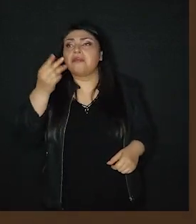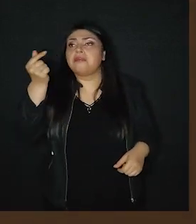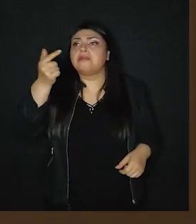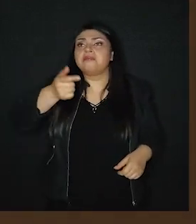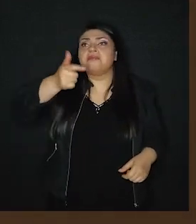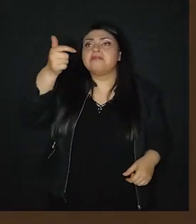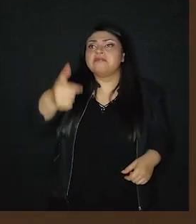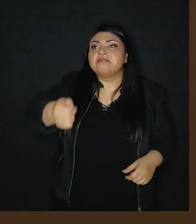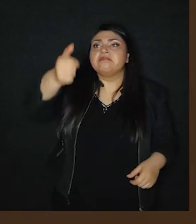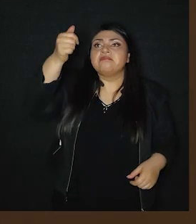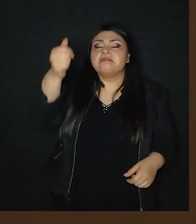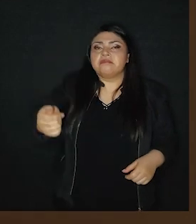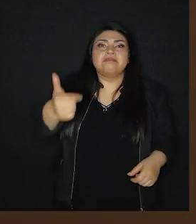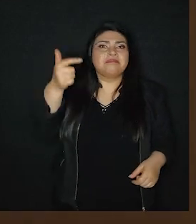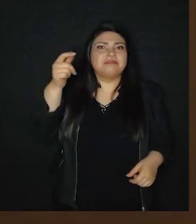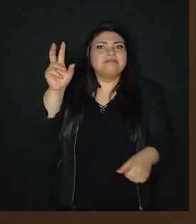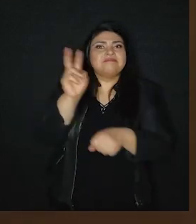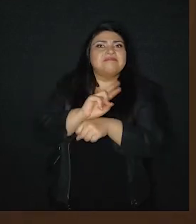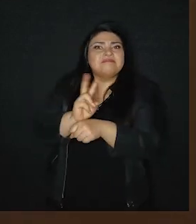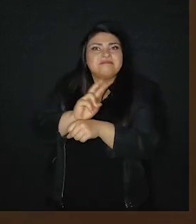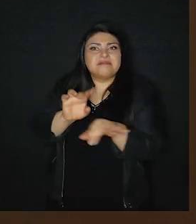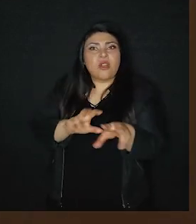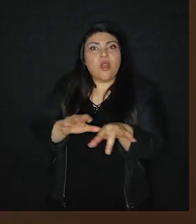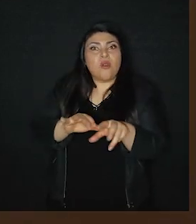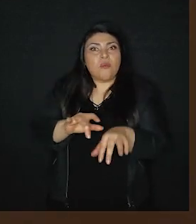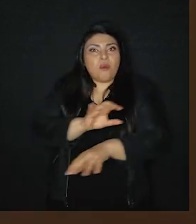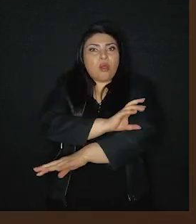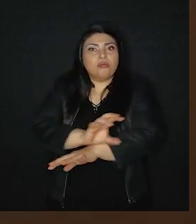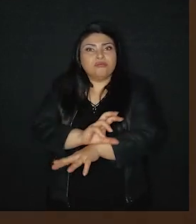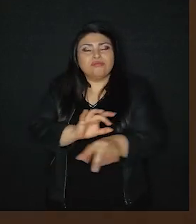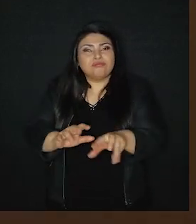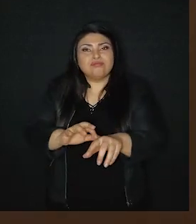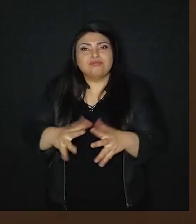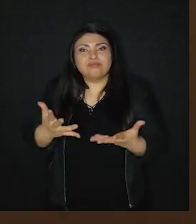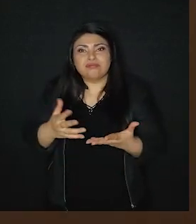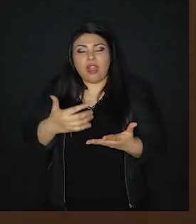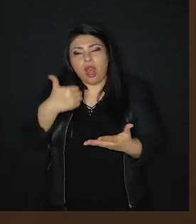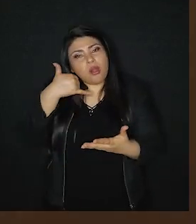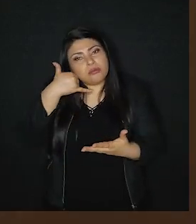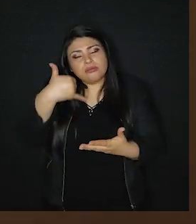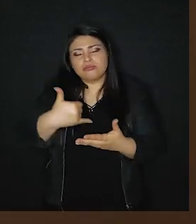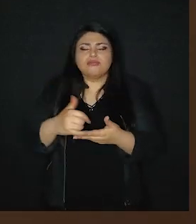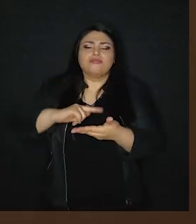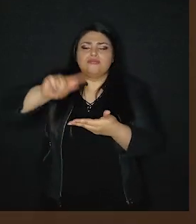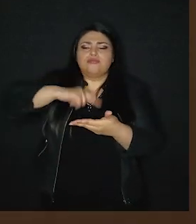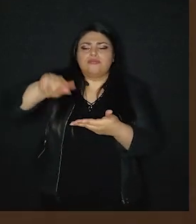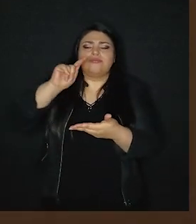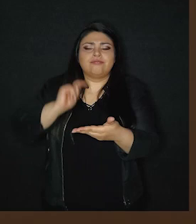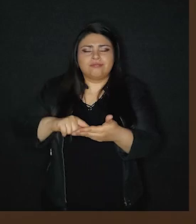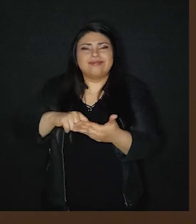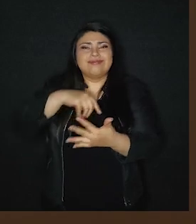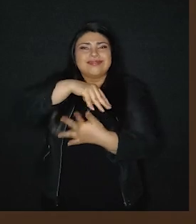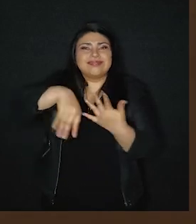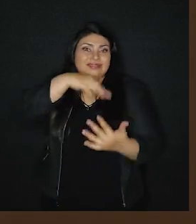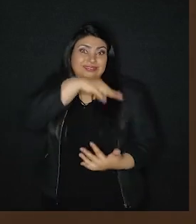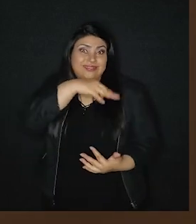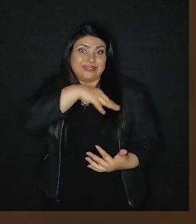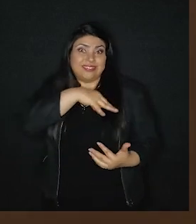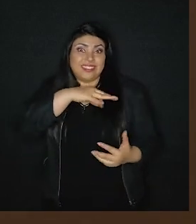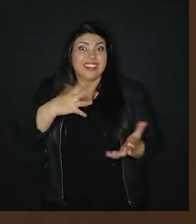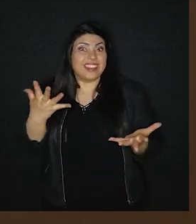pones ahí eh tu computadora o desde tu teléfono y abrir las redes sociales y y